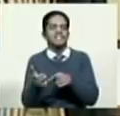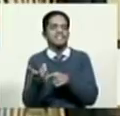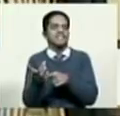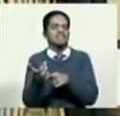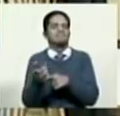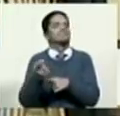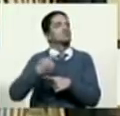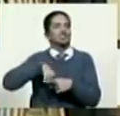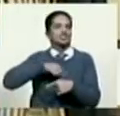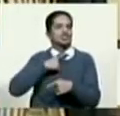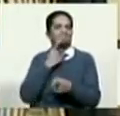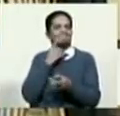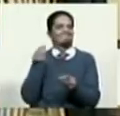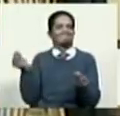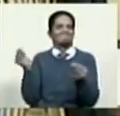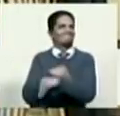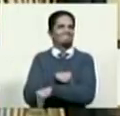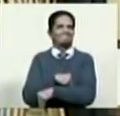documento.